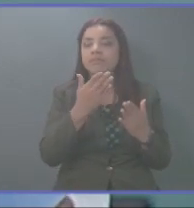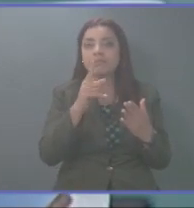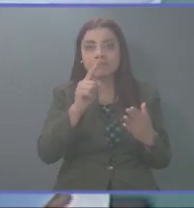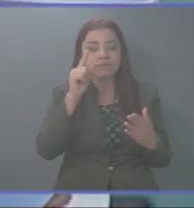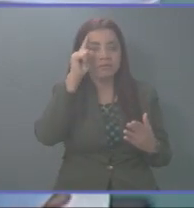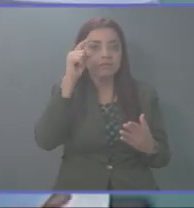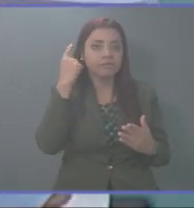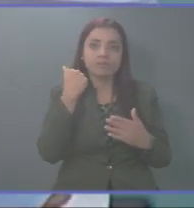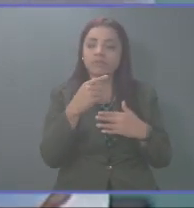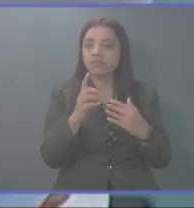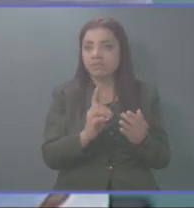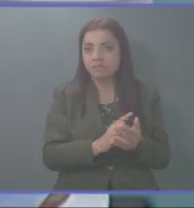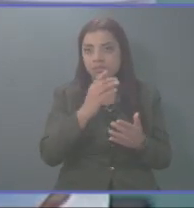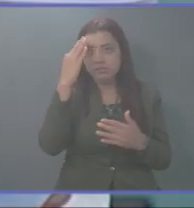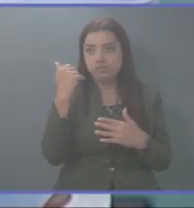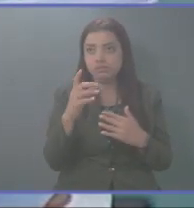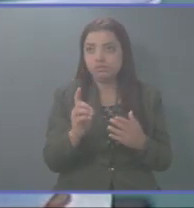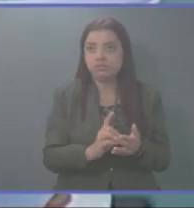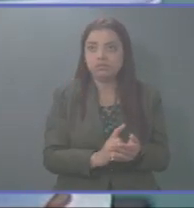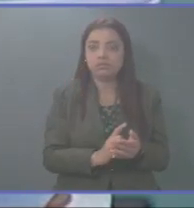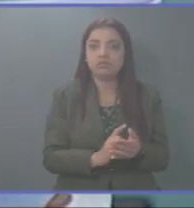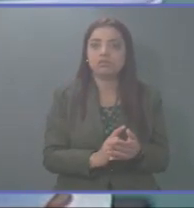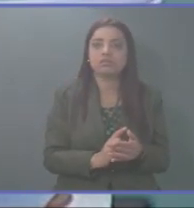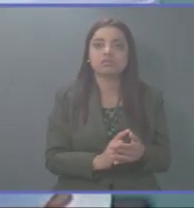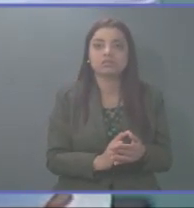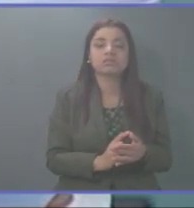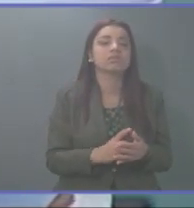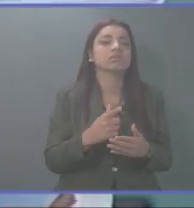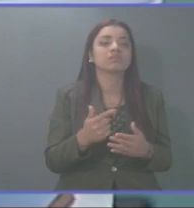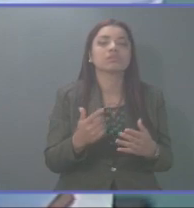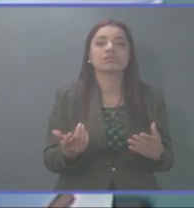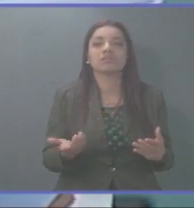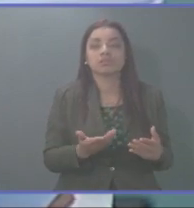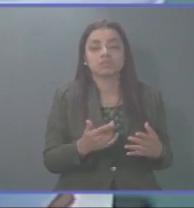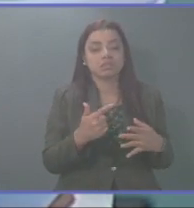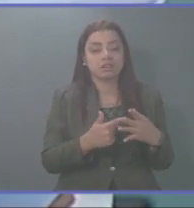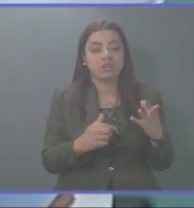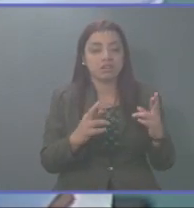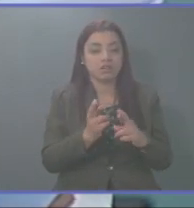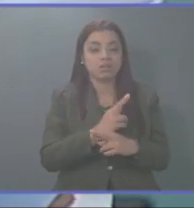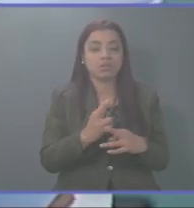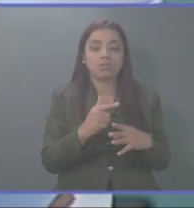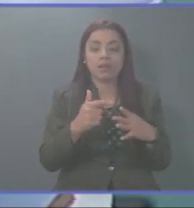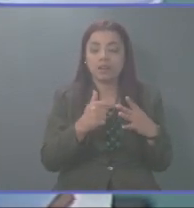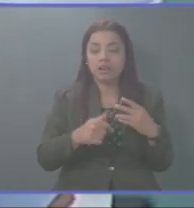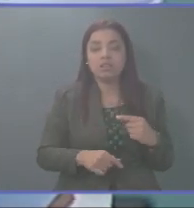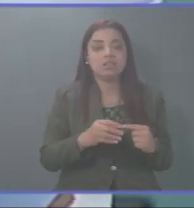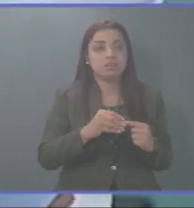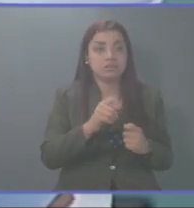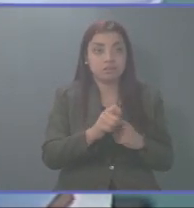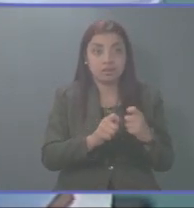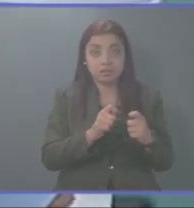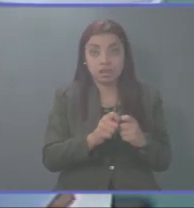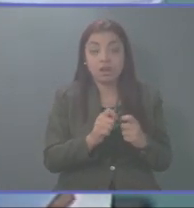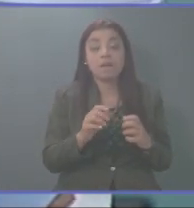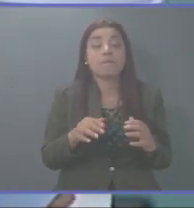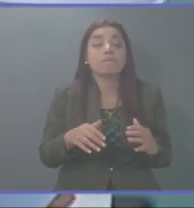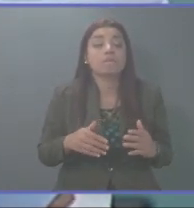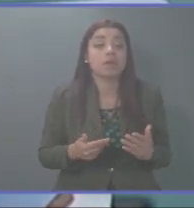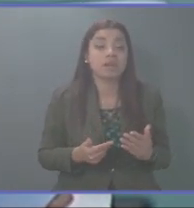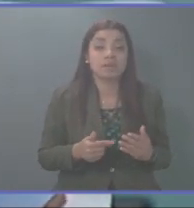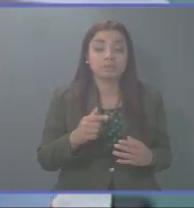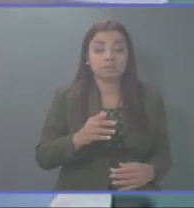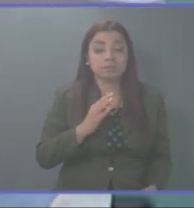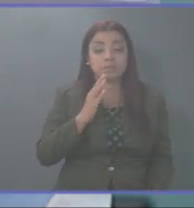de los diputados y diputadas, decreta las siguientes reformas a la Ley Especial para el Ejercicio del Voto desde el Exterior en las